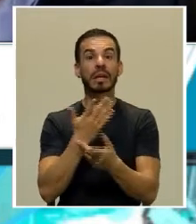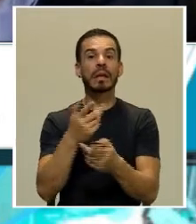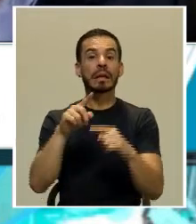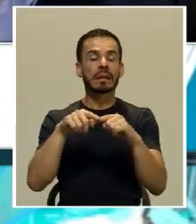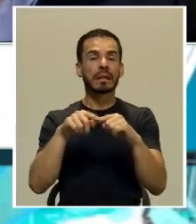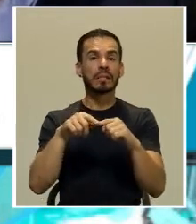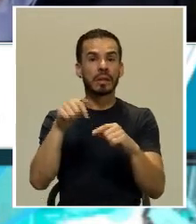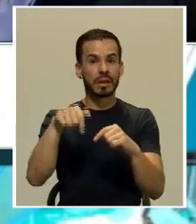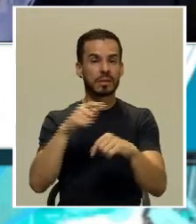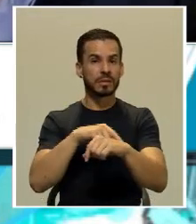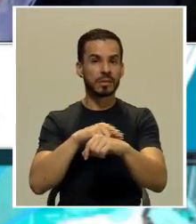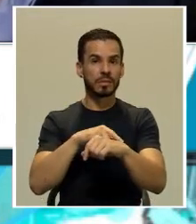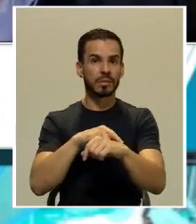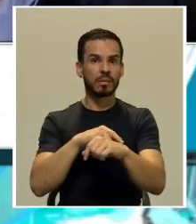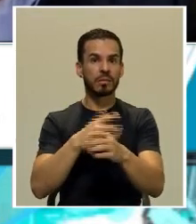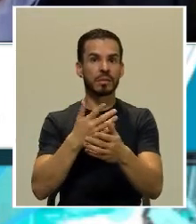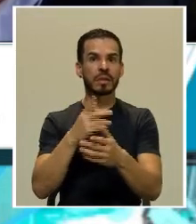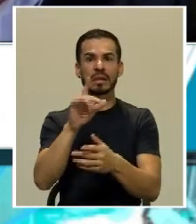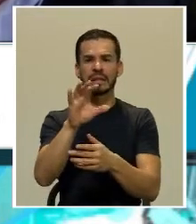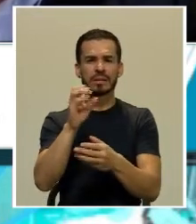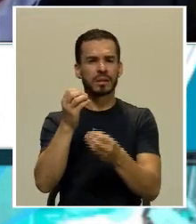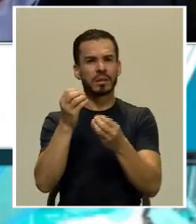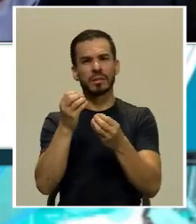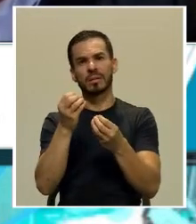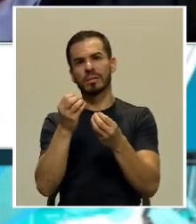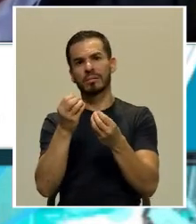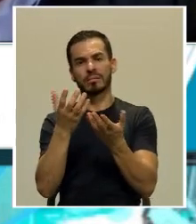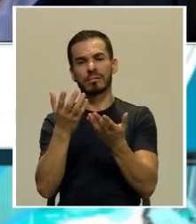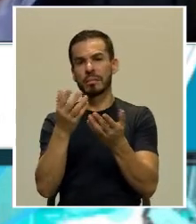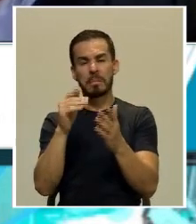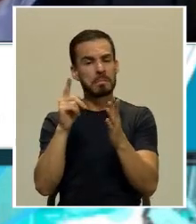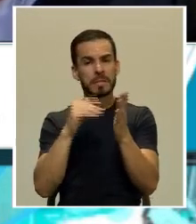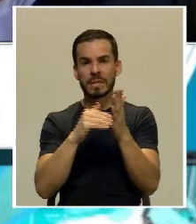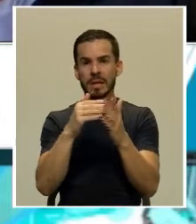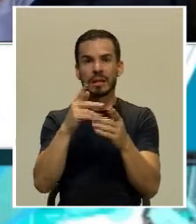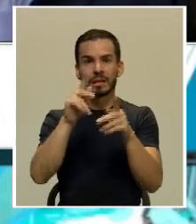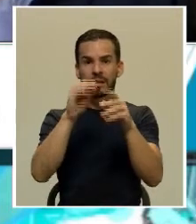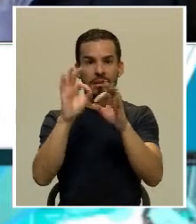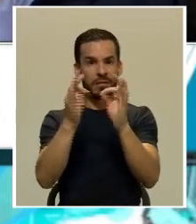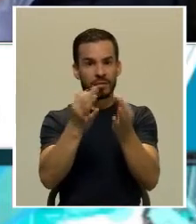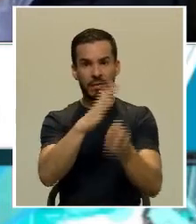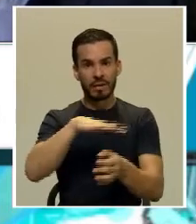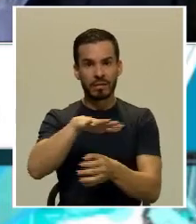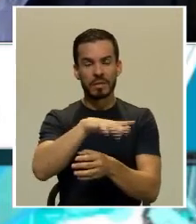que dependen en este momento cientos de miles de familias